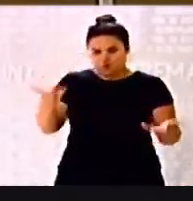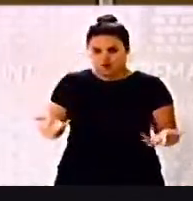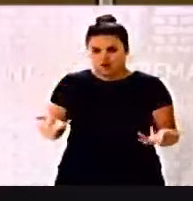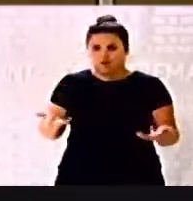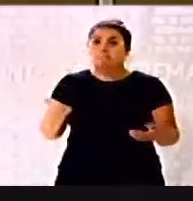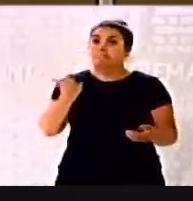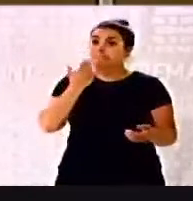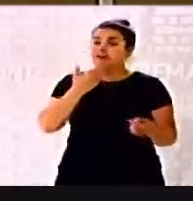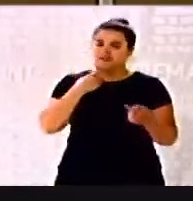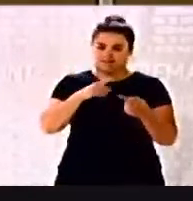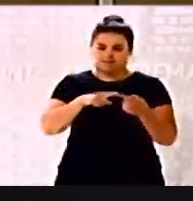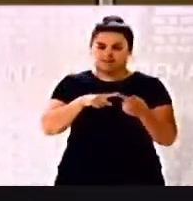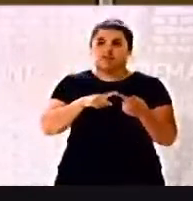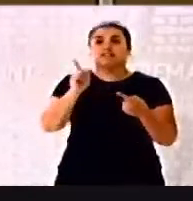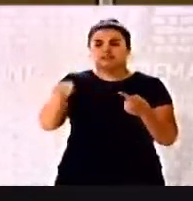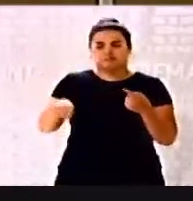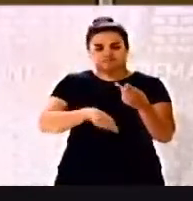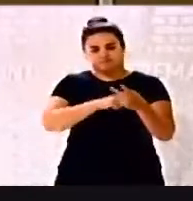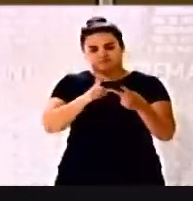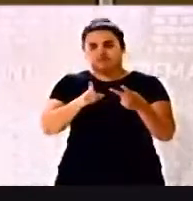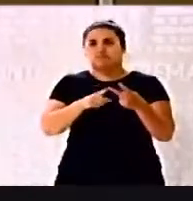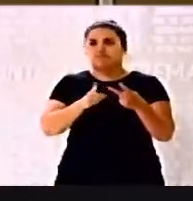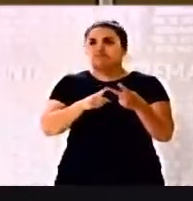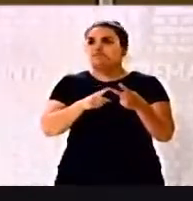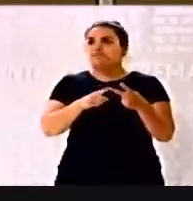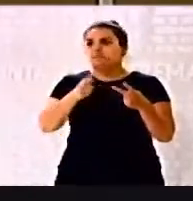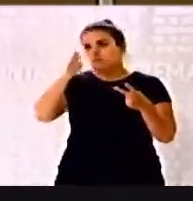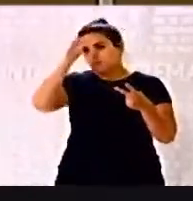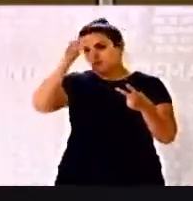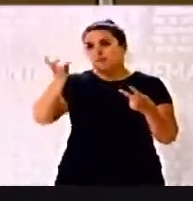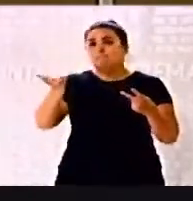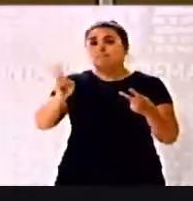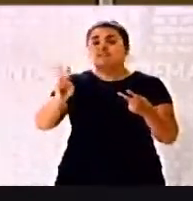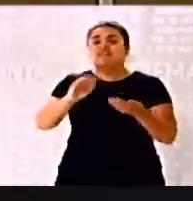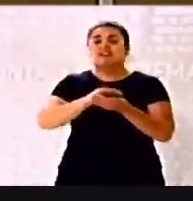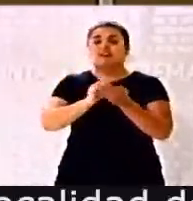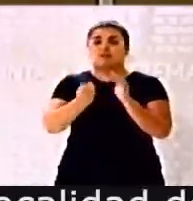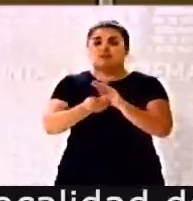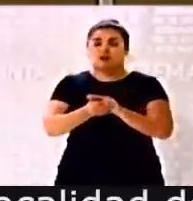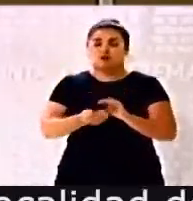de Mérida y me estoy refiriendo también a la localidad de Villafranca de los Barros.